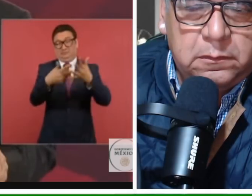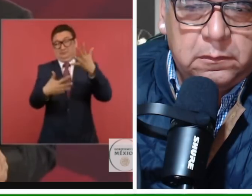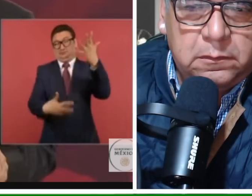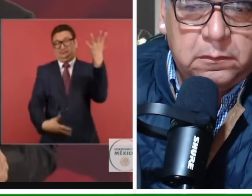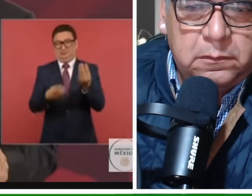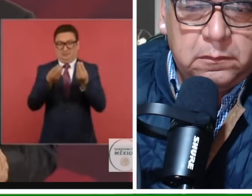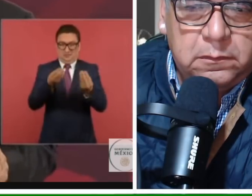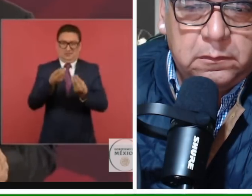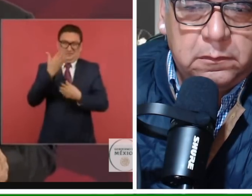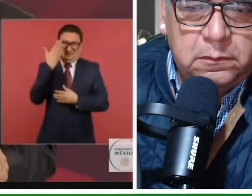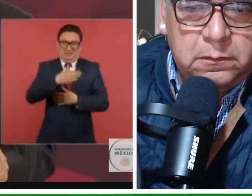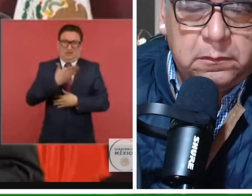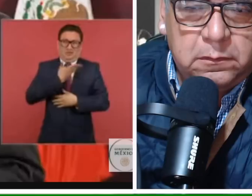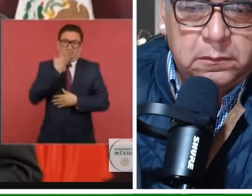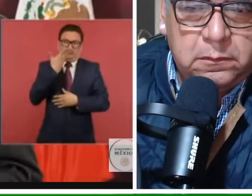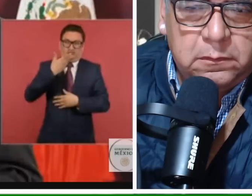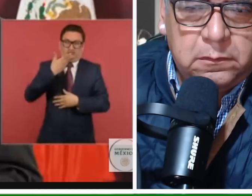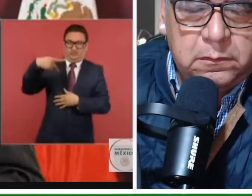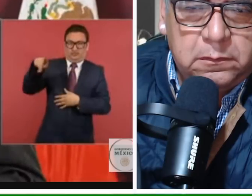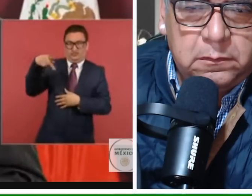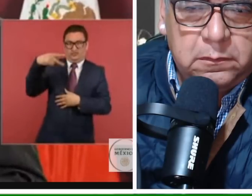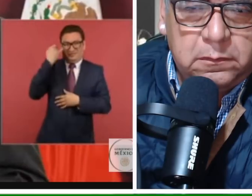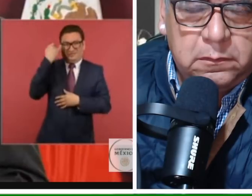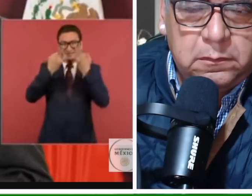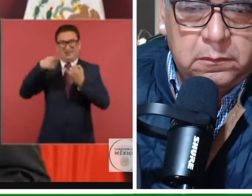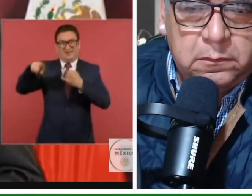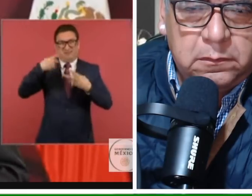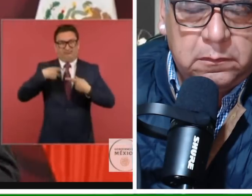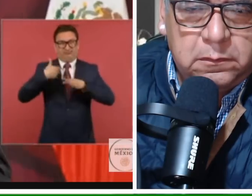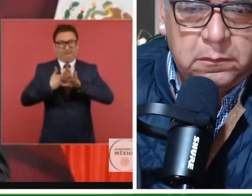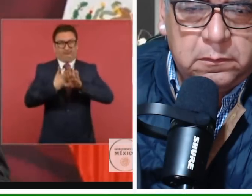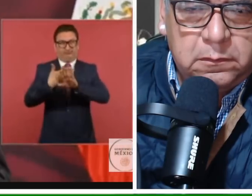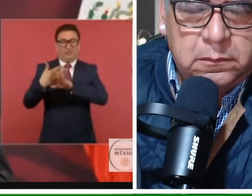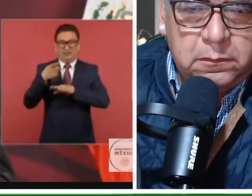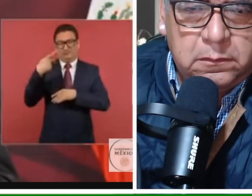Es parte de la estrategia de la oligarquía,